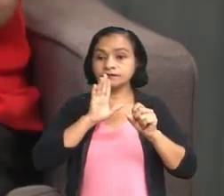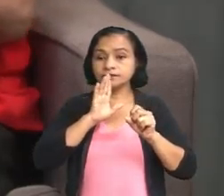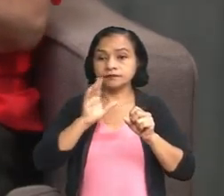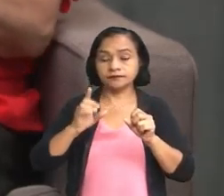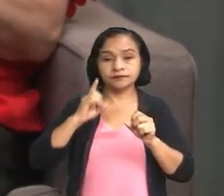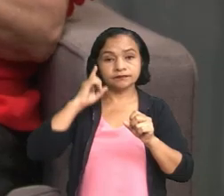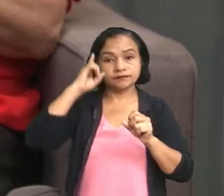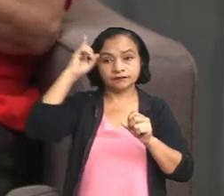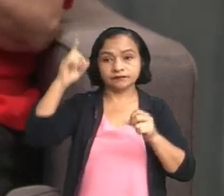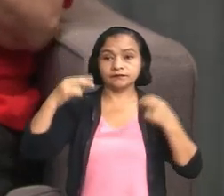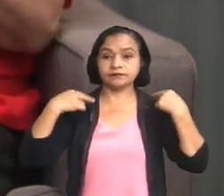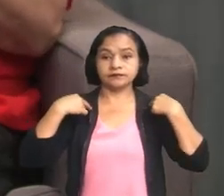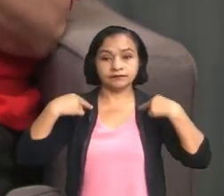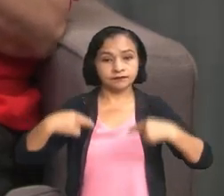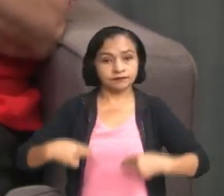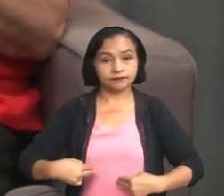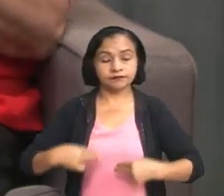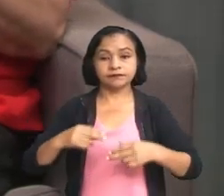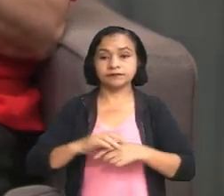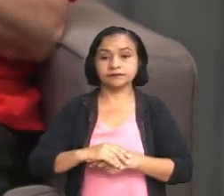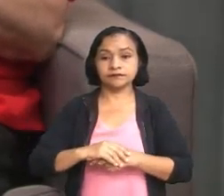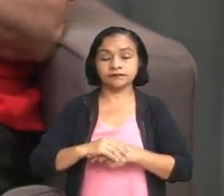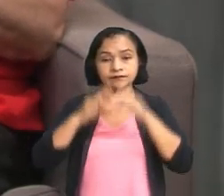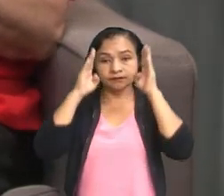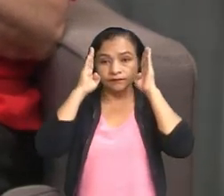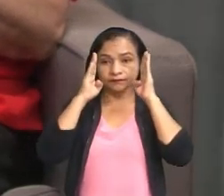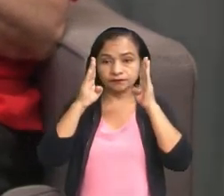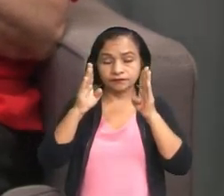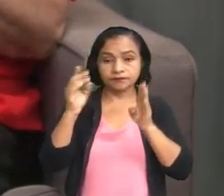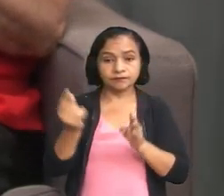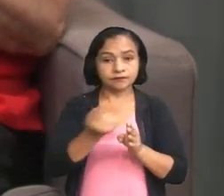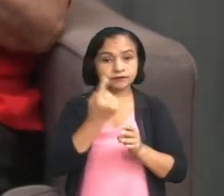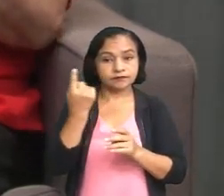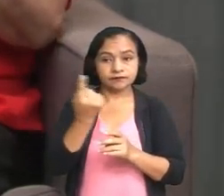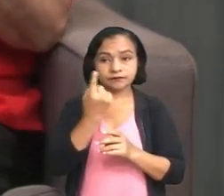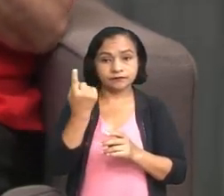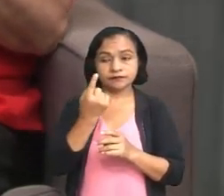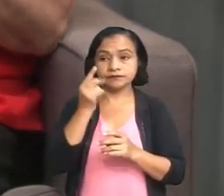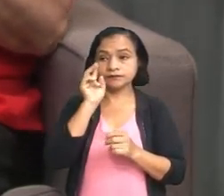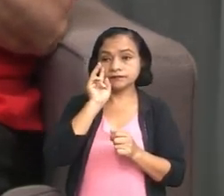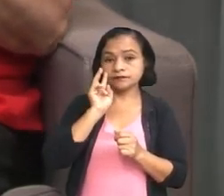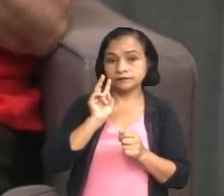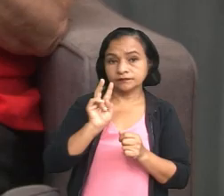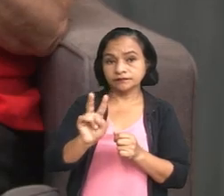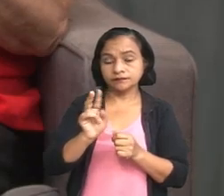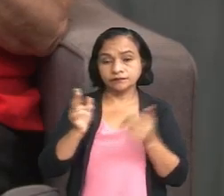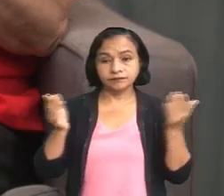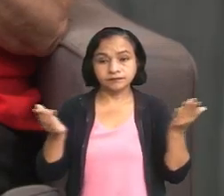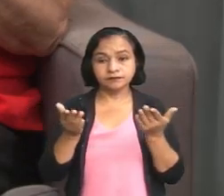desarrollo humano, porque no estaríamos enfocándonos únicamente en ver la parte